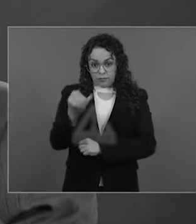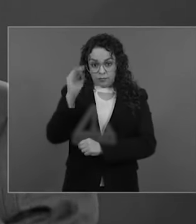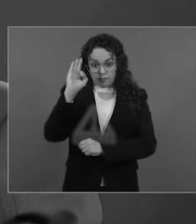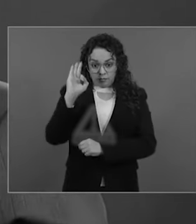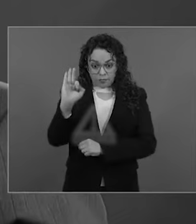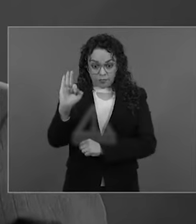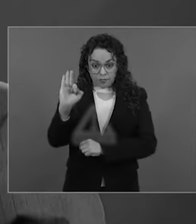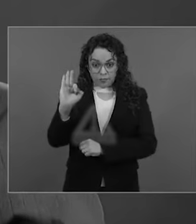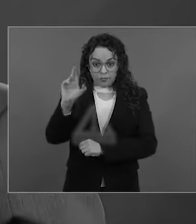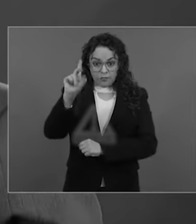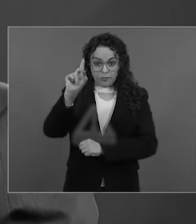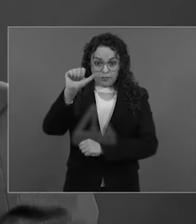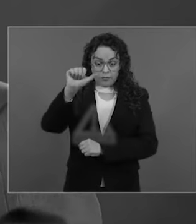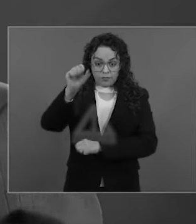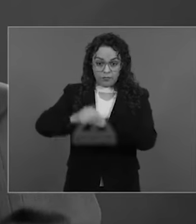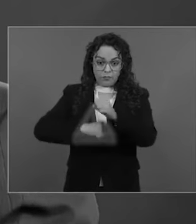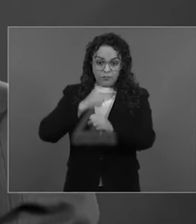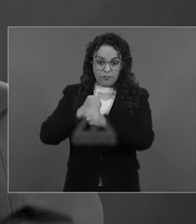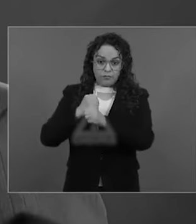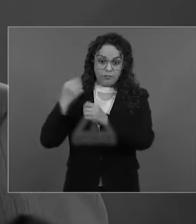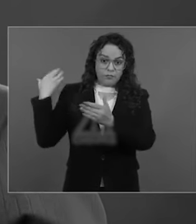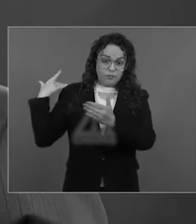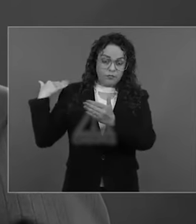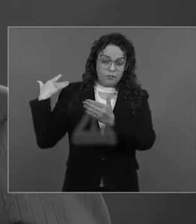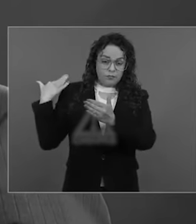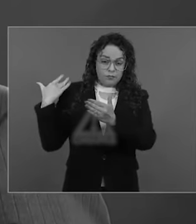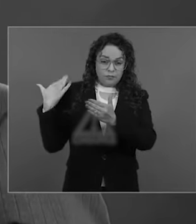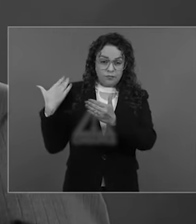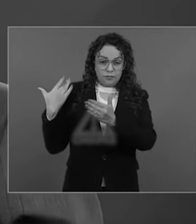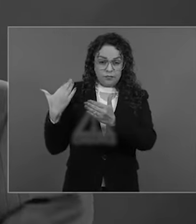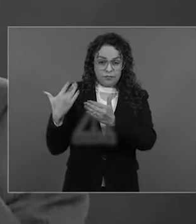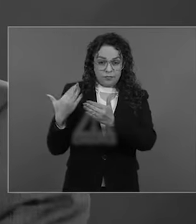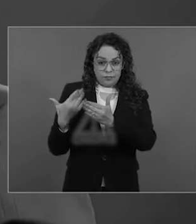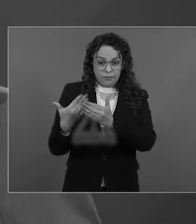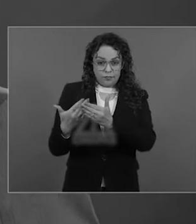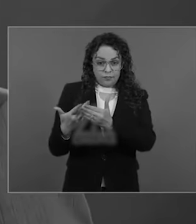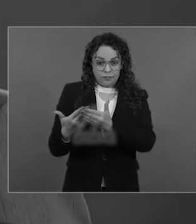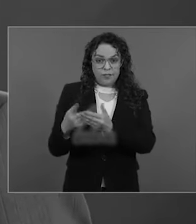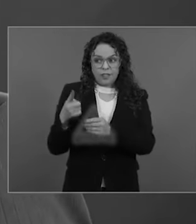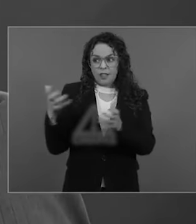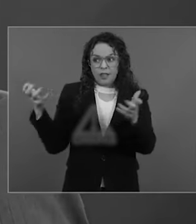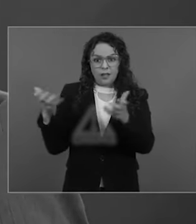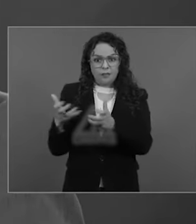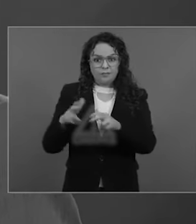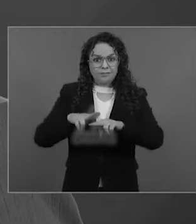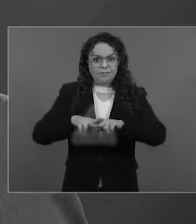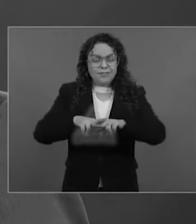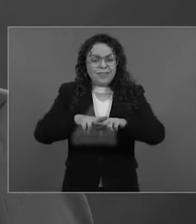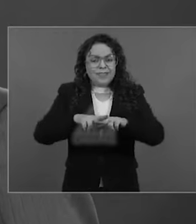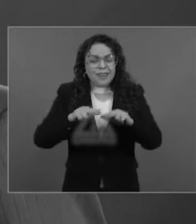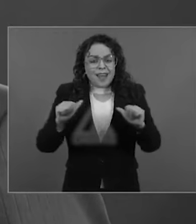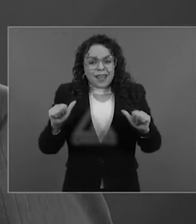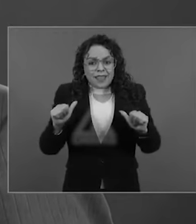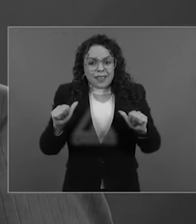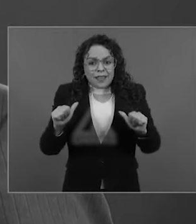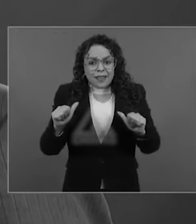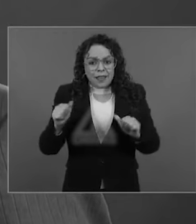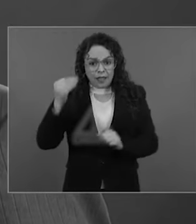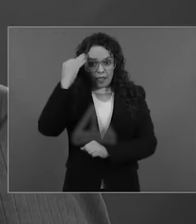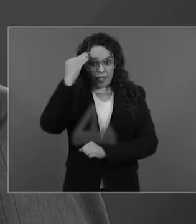en 36 años de política neoliberal. Bueno, hasta la fecha, nada